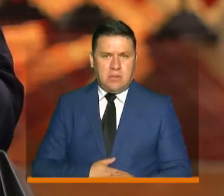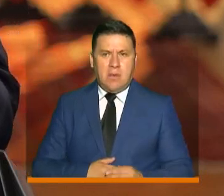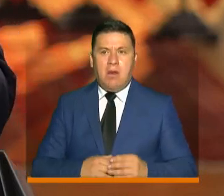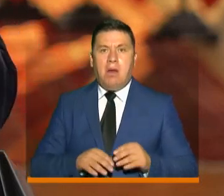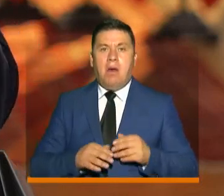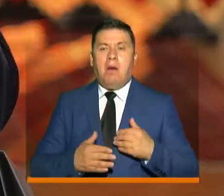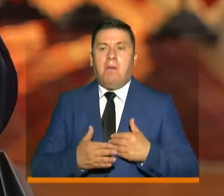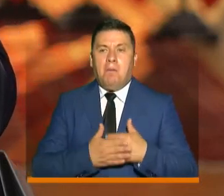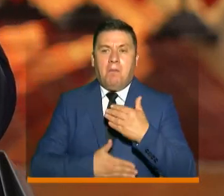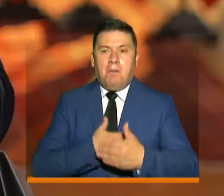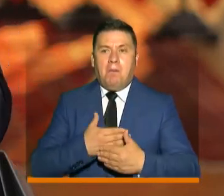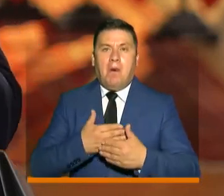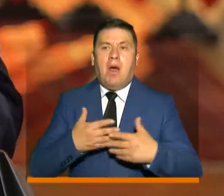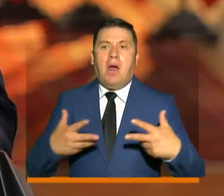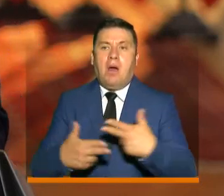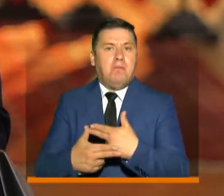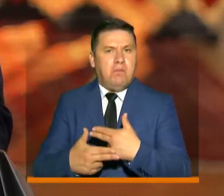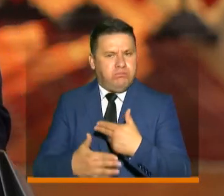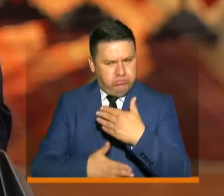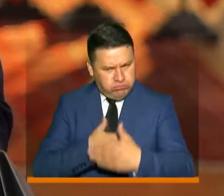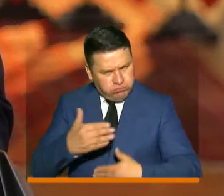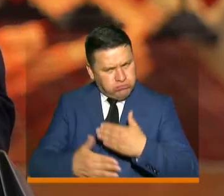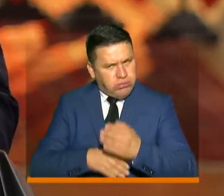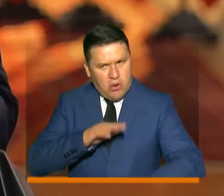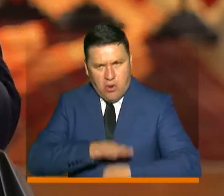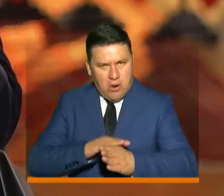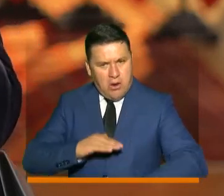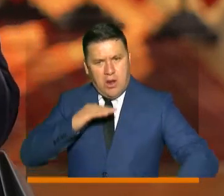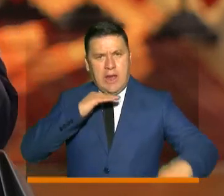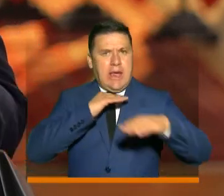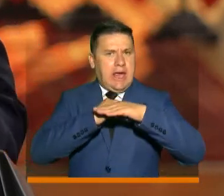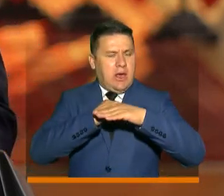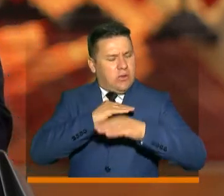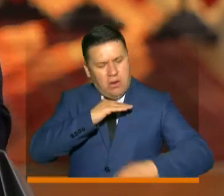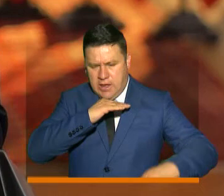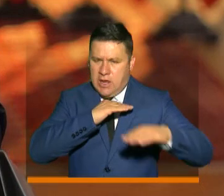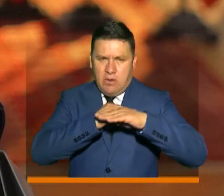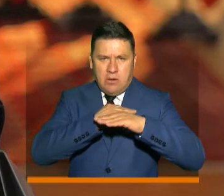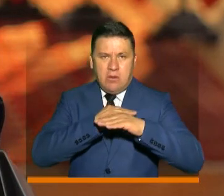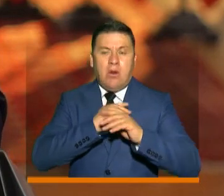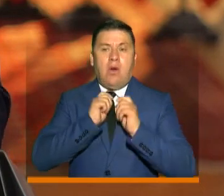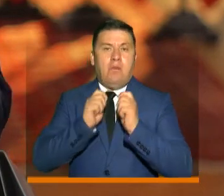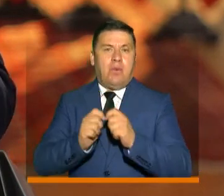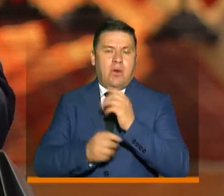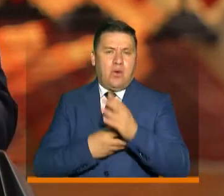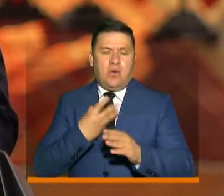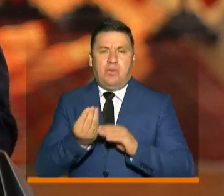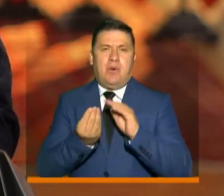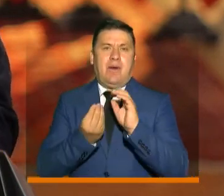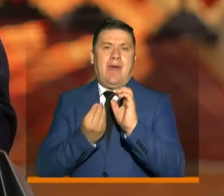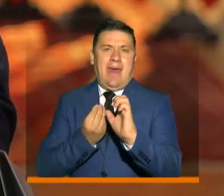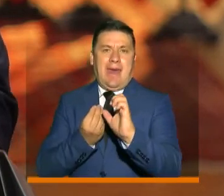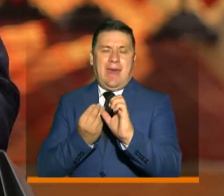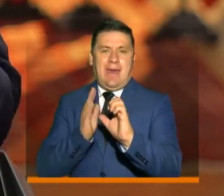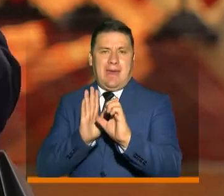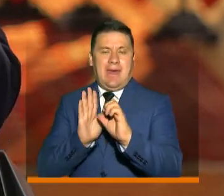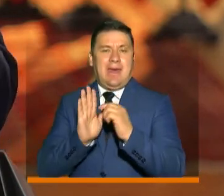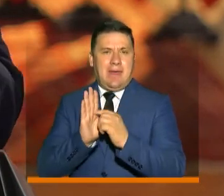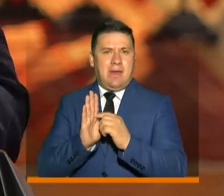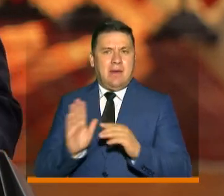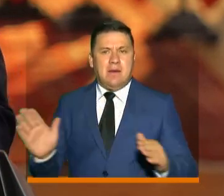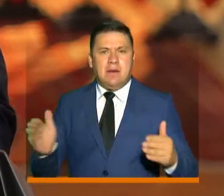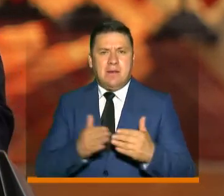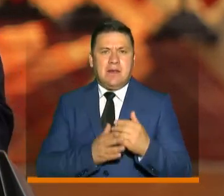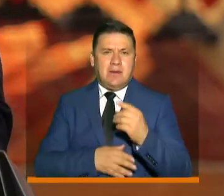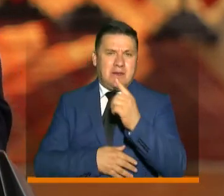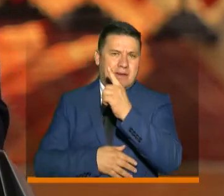en nuestro compromiso con la equidad avanzaremos con generaciones para que este año cerremos con